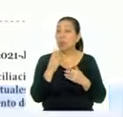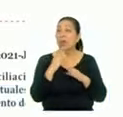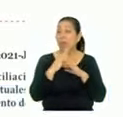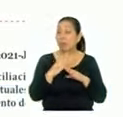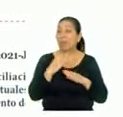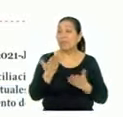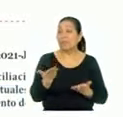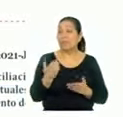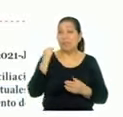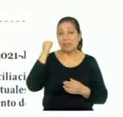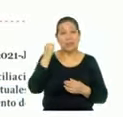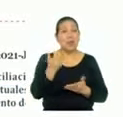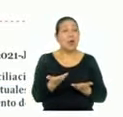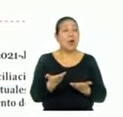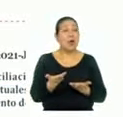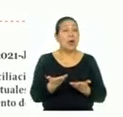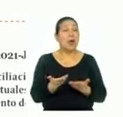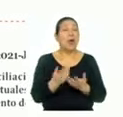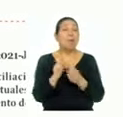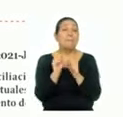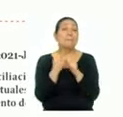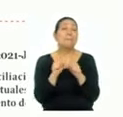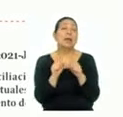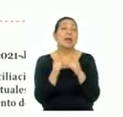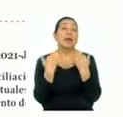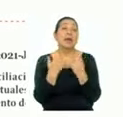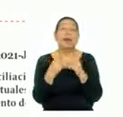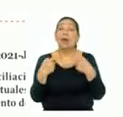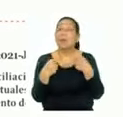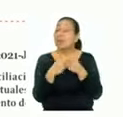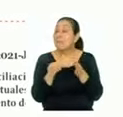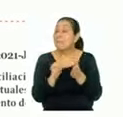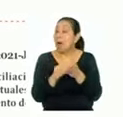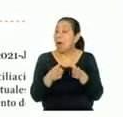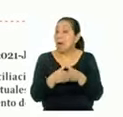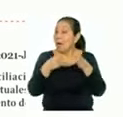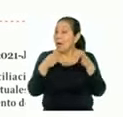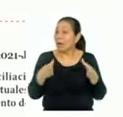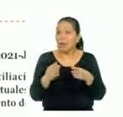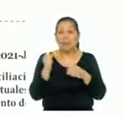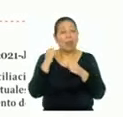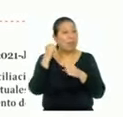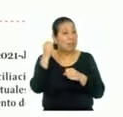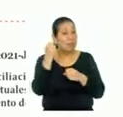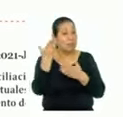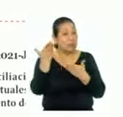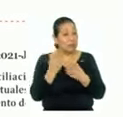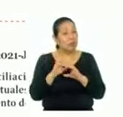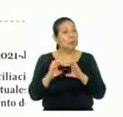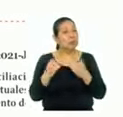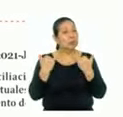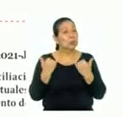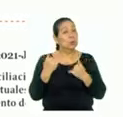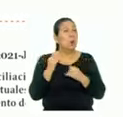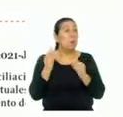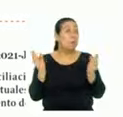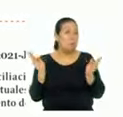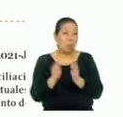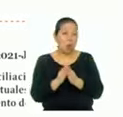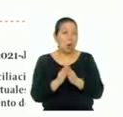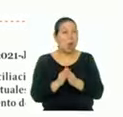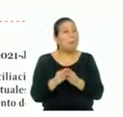defensores públicos a nivel nacional y es la red más grande, por lo tanto, de defensores públicos, y hemos logrado en estos pocos